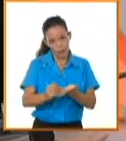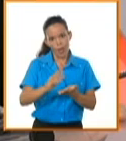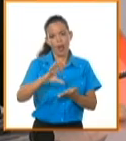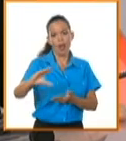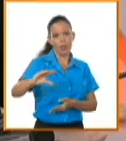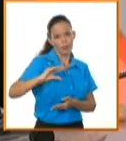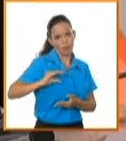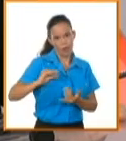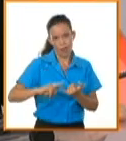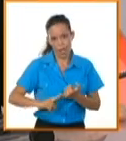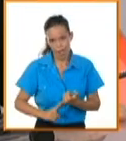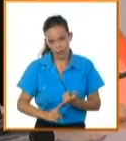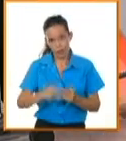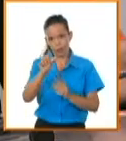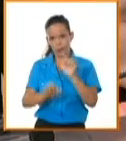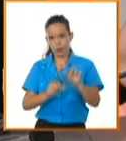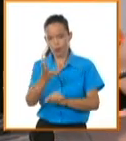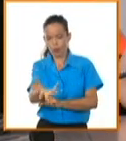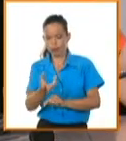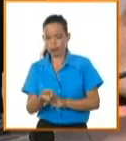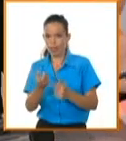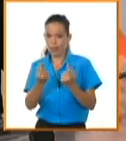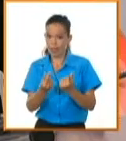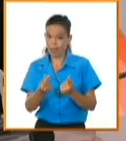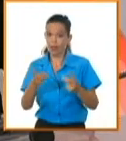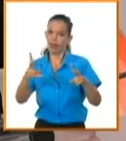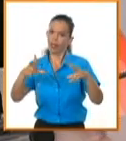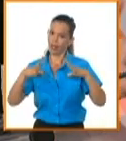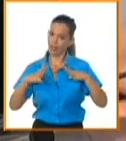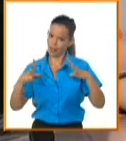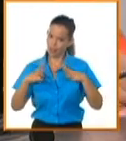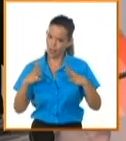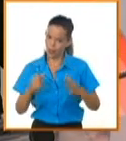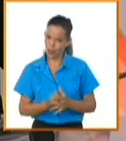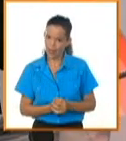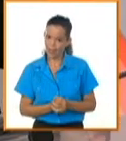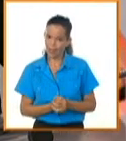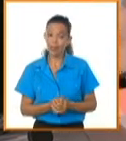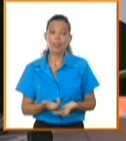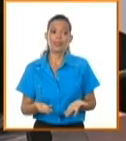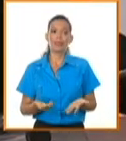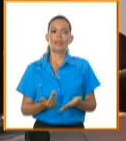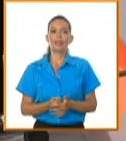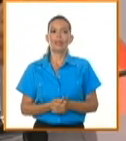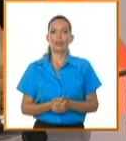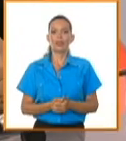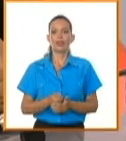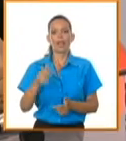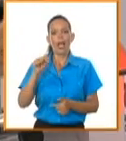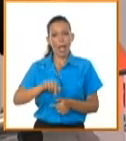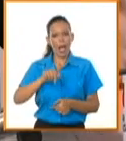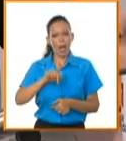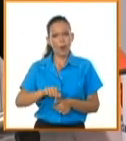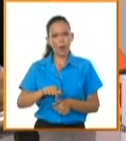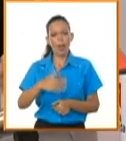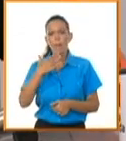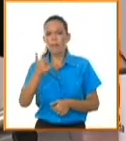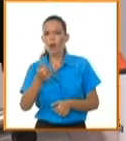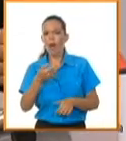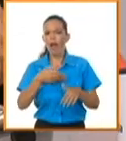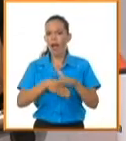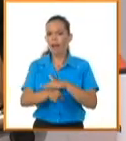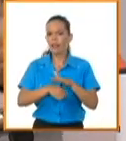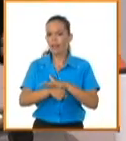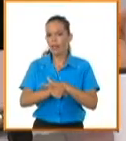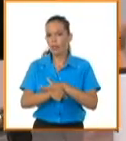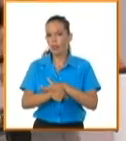vacaciones sea testificado en estos días una mejora en el acceso en mayor cantidad de